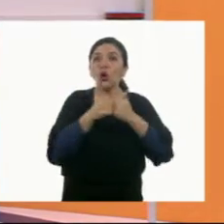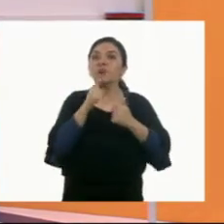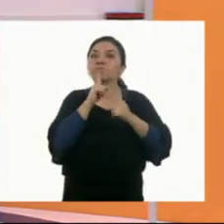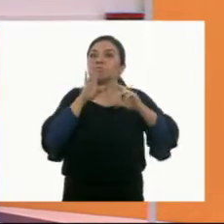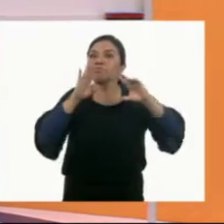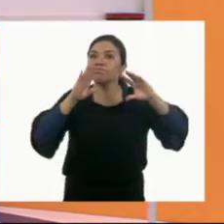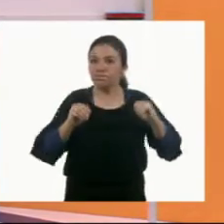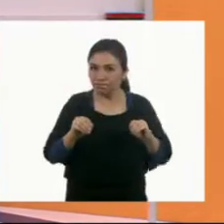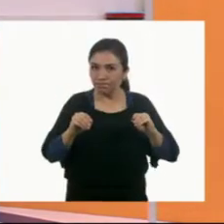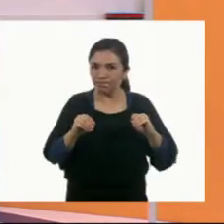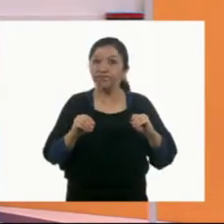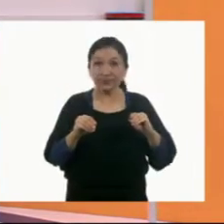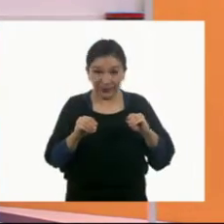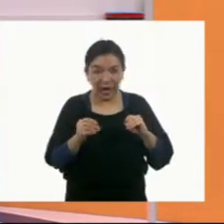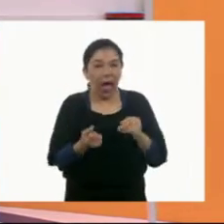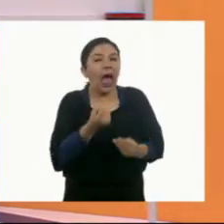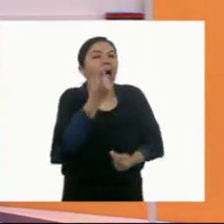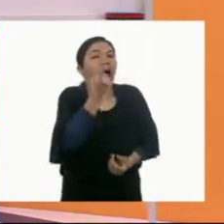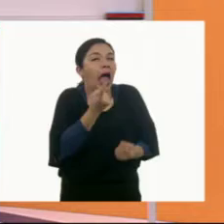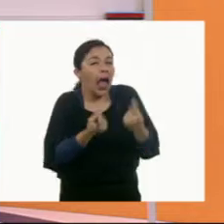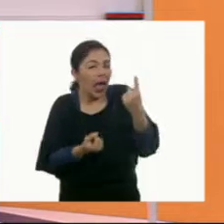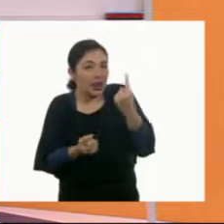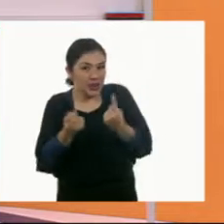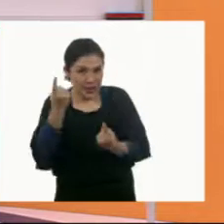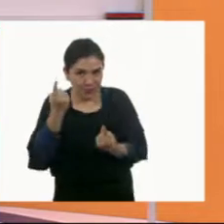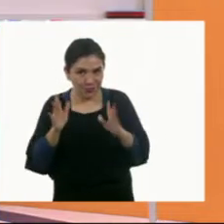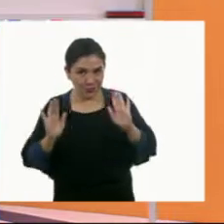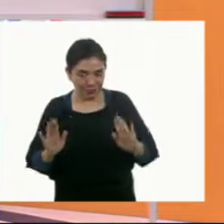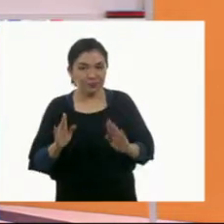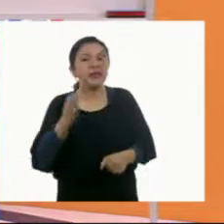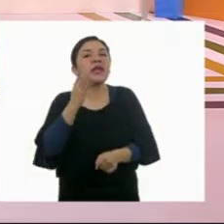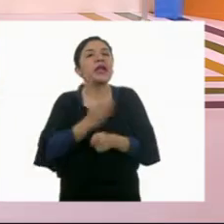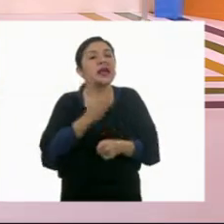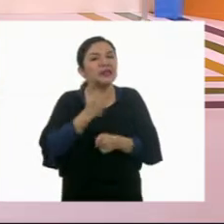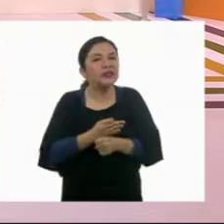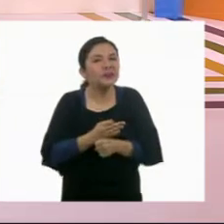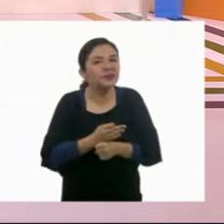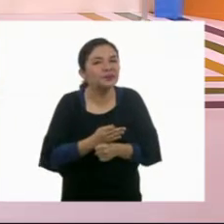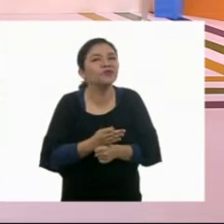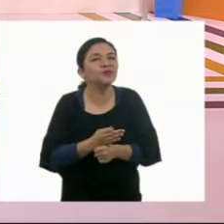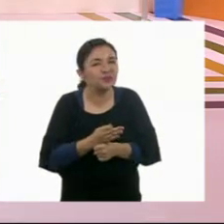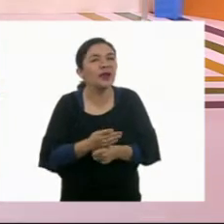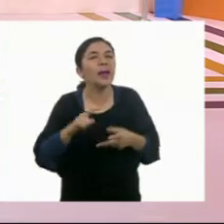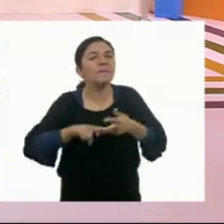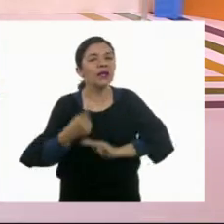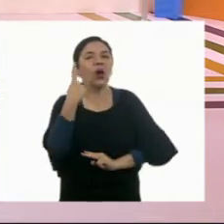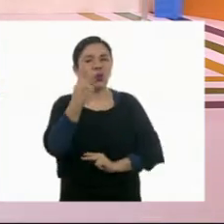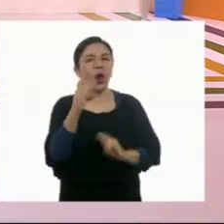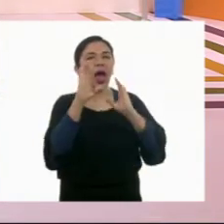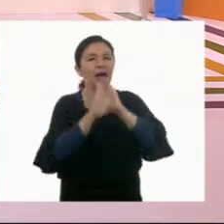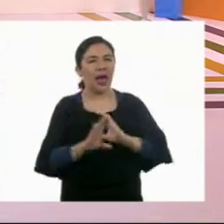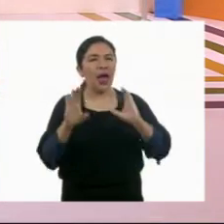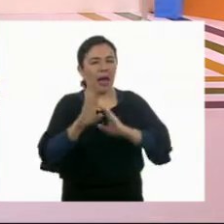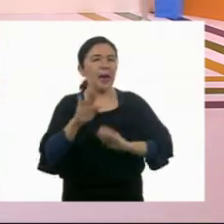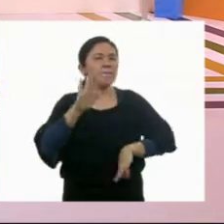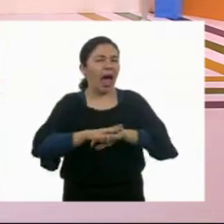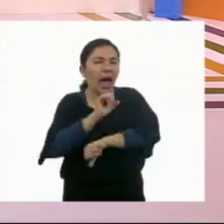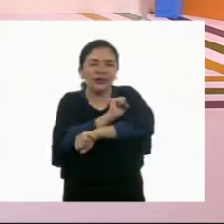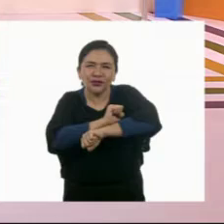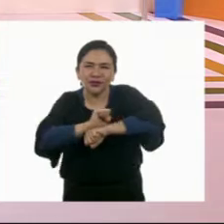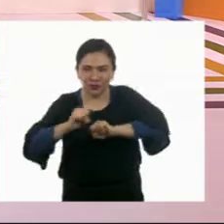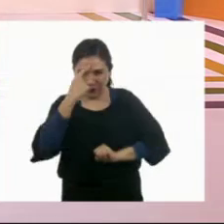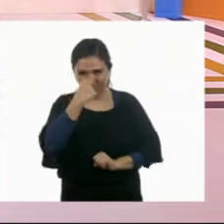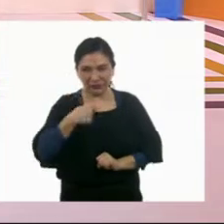silencios, ciertos silencios. Vamos a trabajar con una canción muy